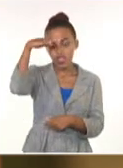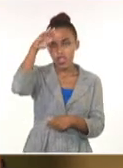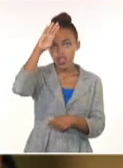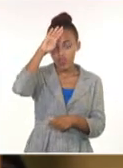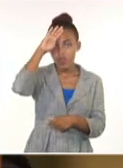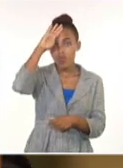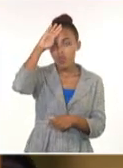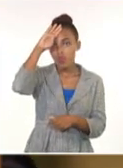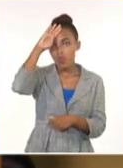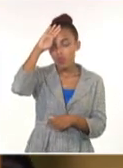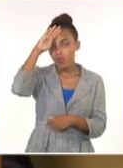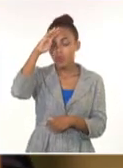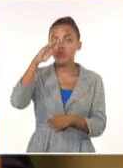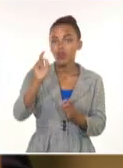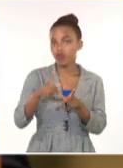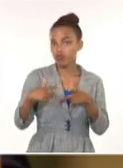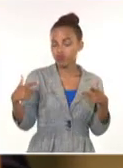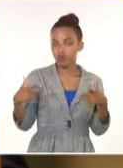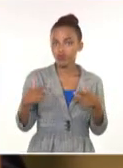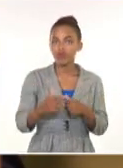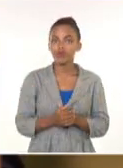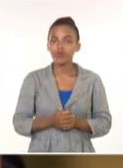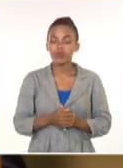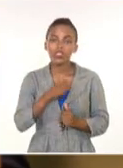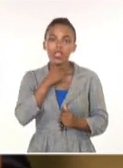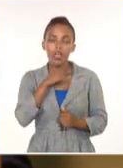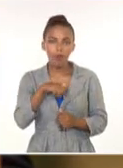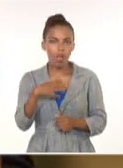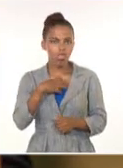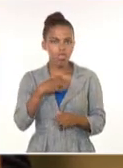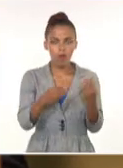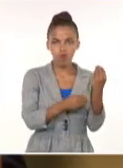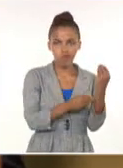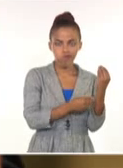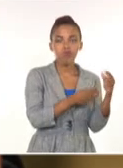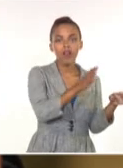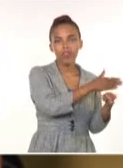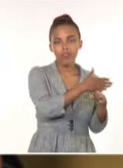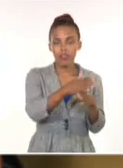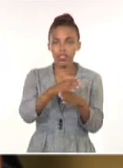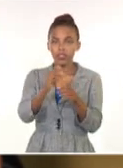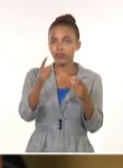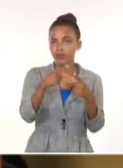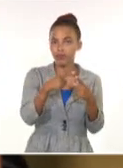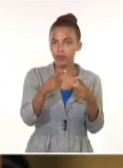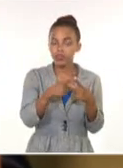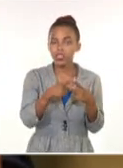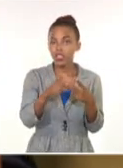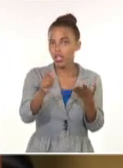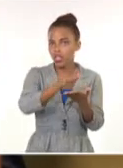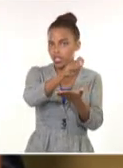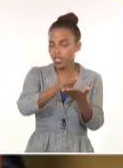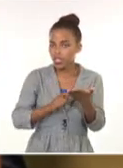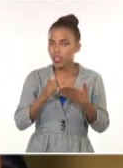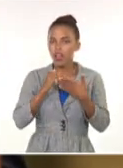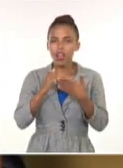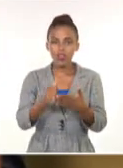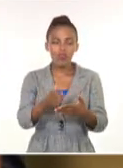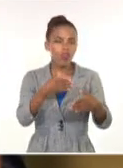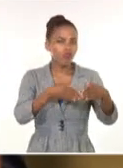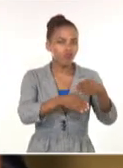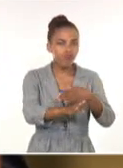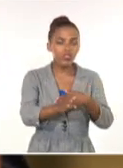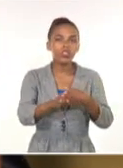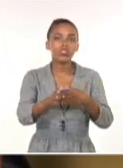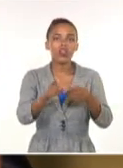Como premisa, se cuenta con varias fortalezas. En primer lugar, su ubicación estratégica, que facilita el acceso a mercados